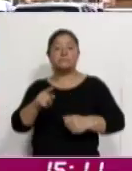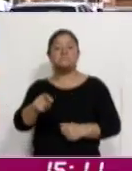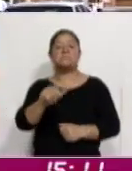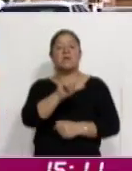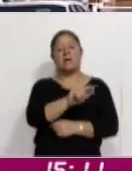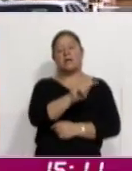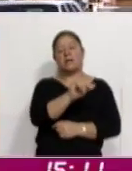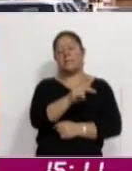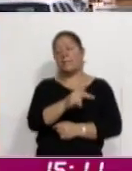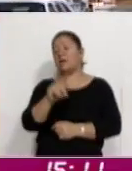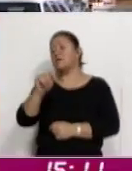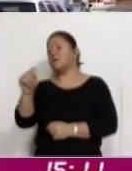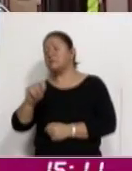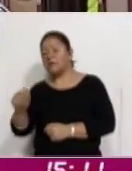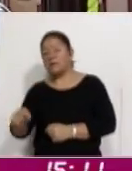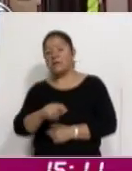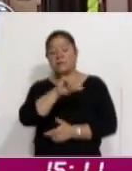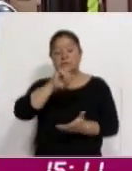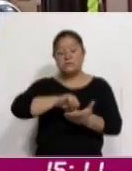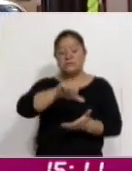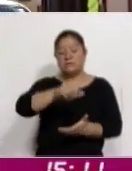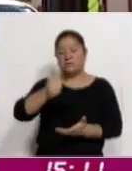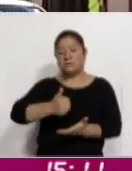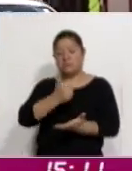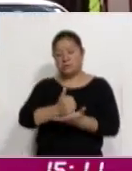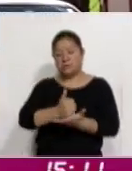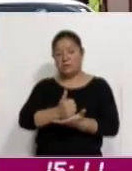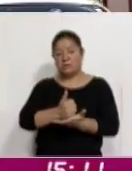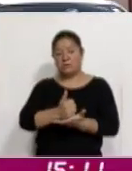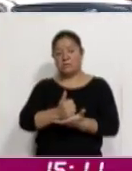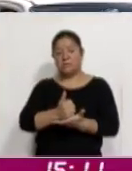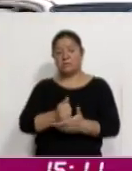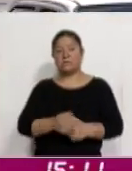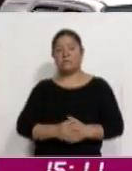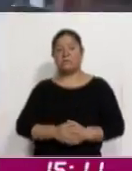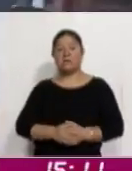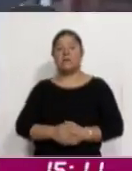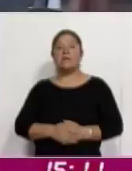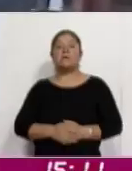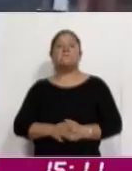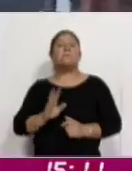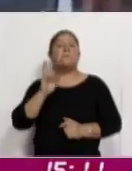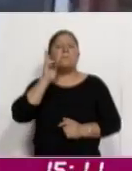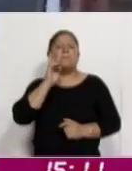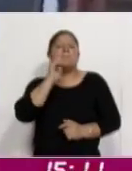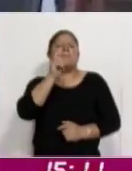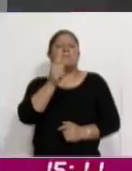Atlapa, Tizatlán, el centro de la ciudad, y vamos a escuchar lo que se comentaba al respecto.